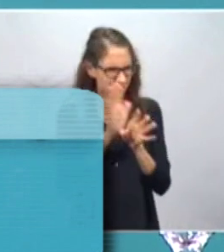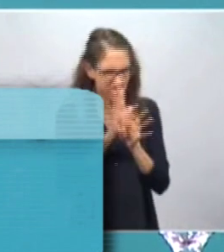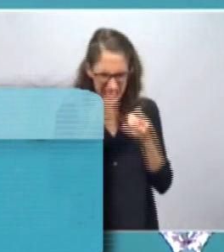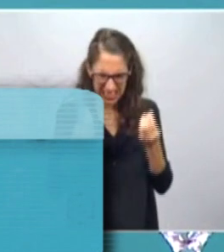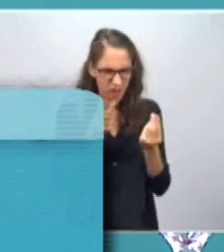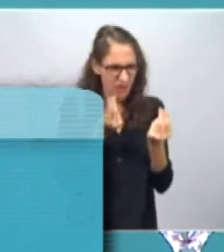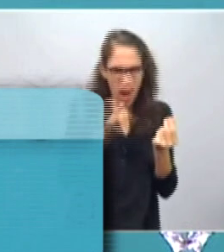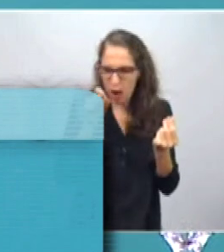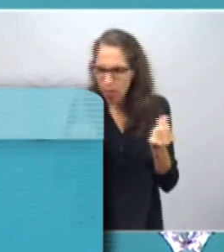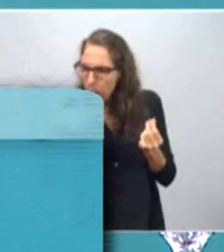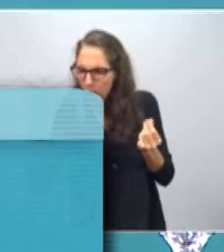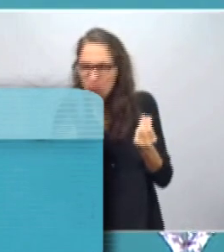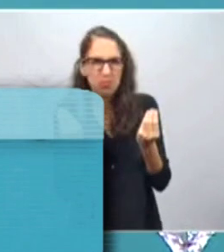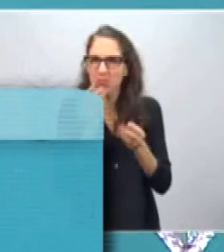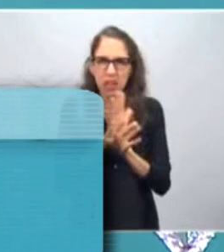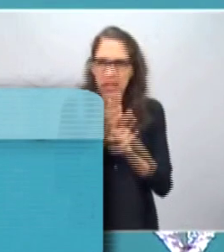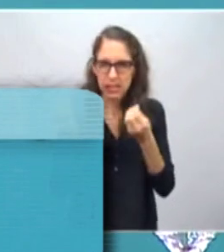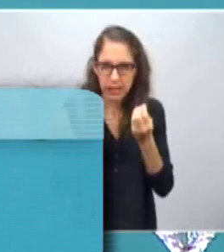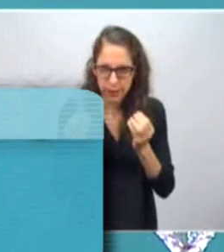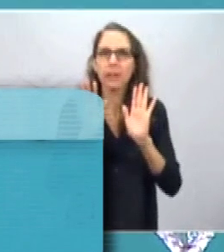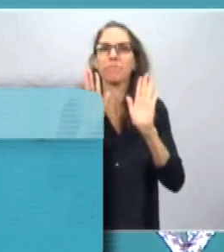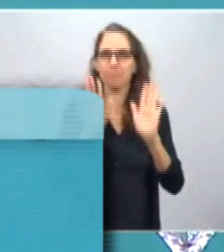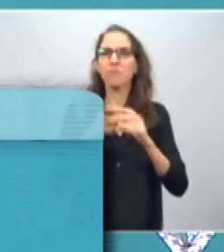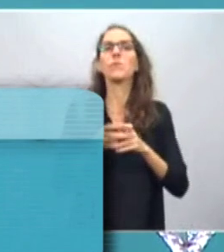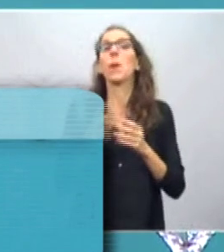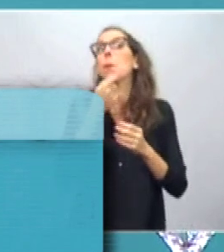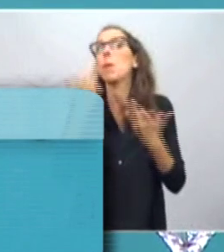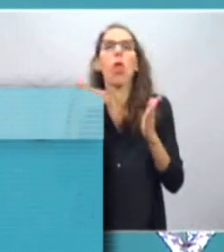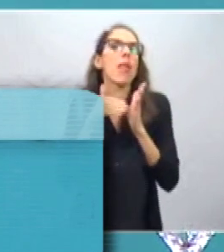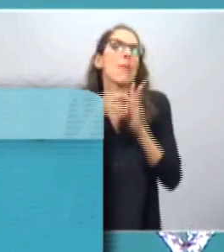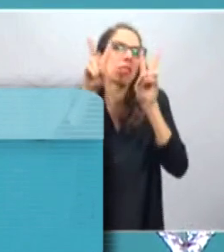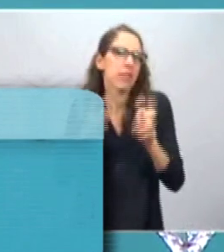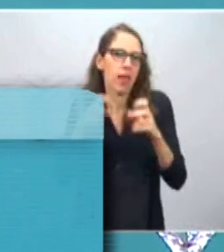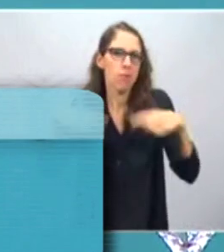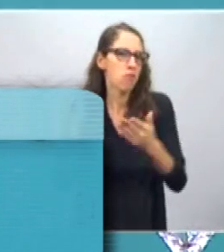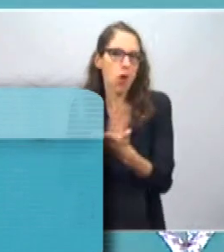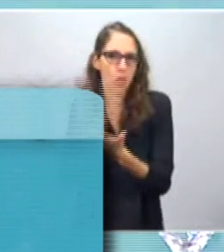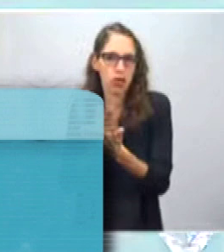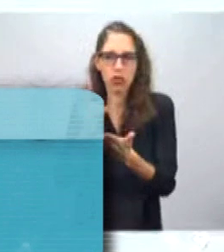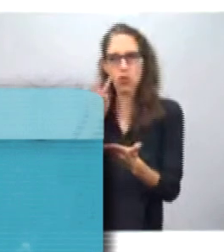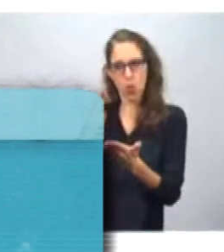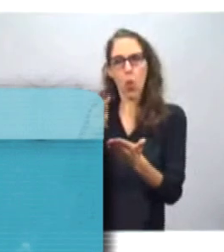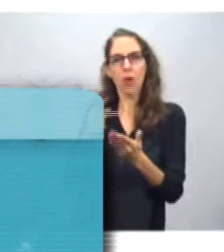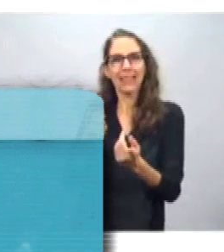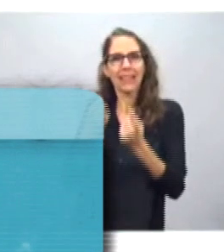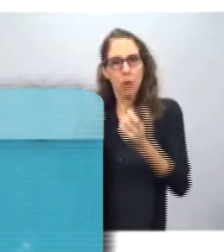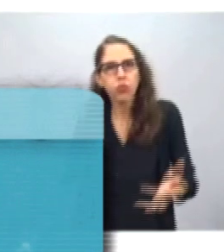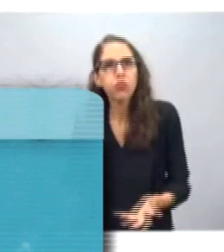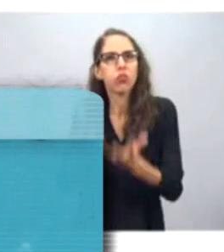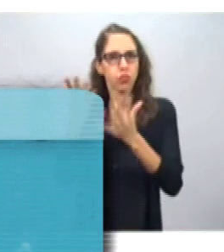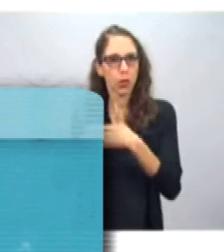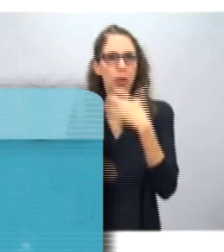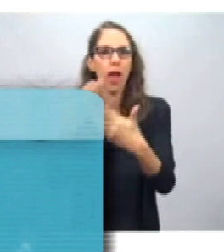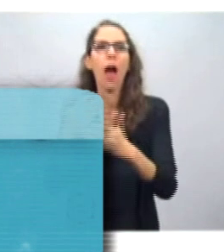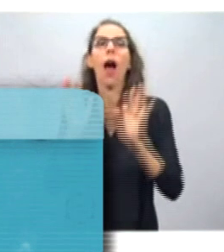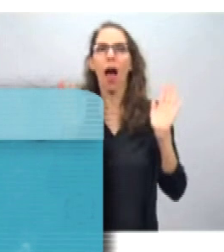esto? Significa sencillamente que a determinadas producciones, para fomentar esas producciones, el